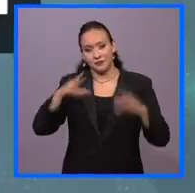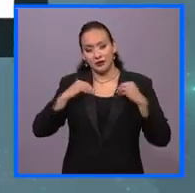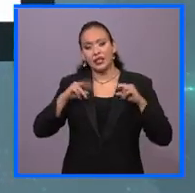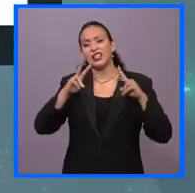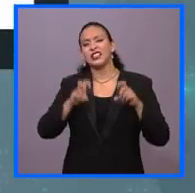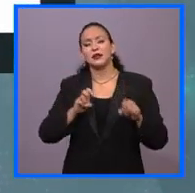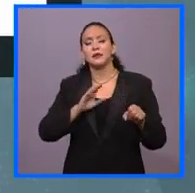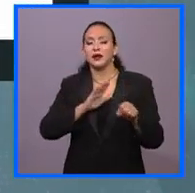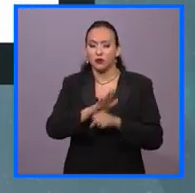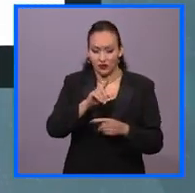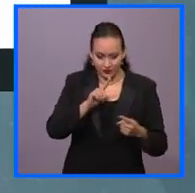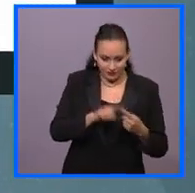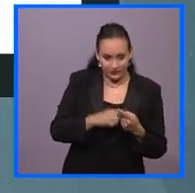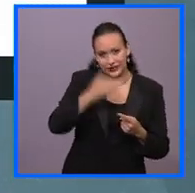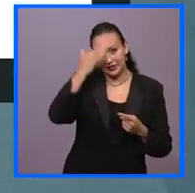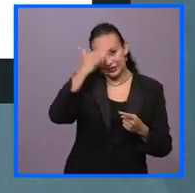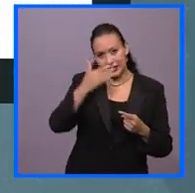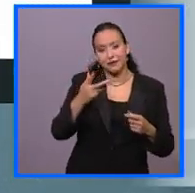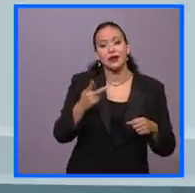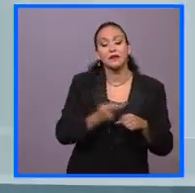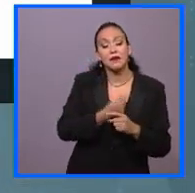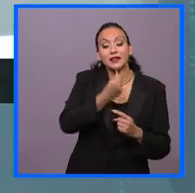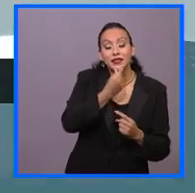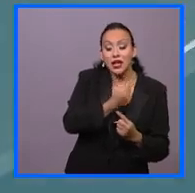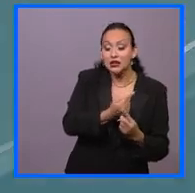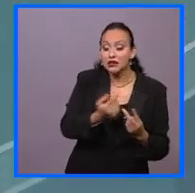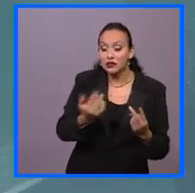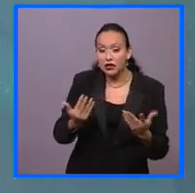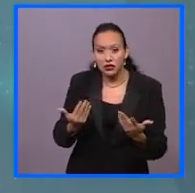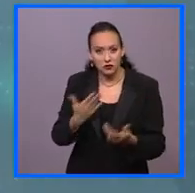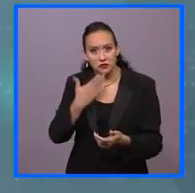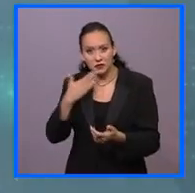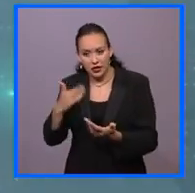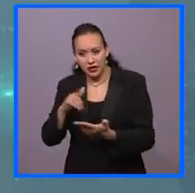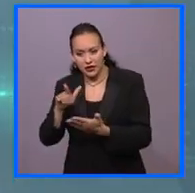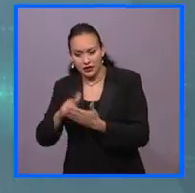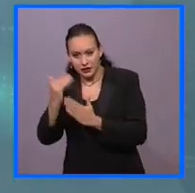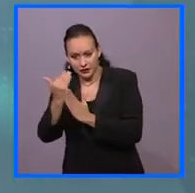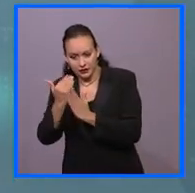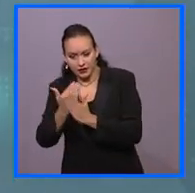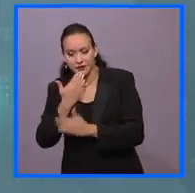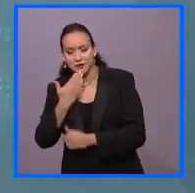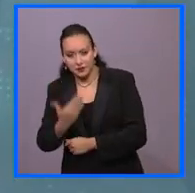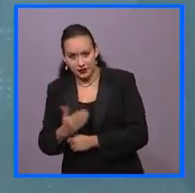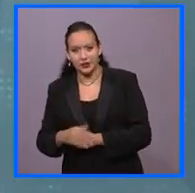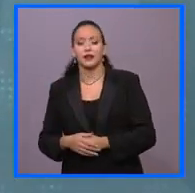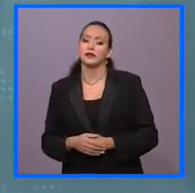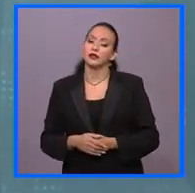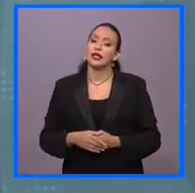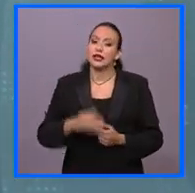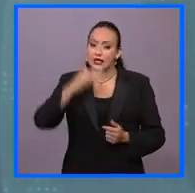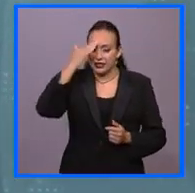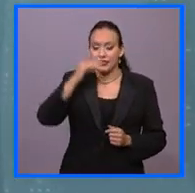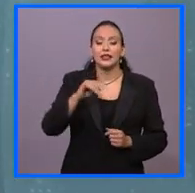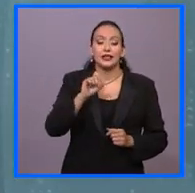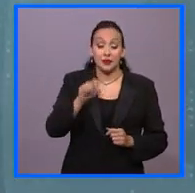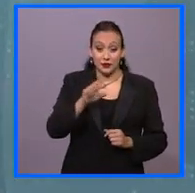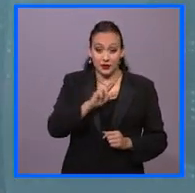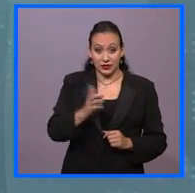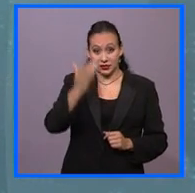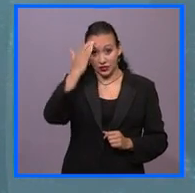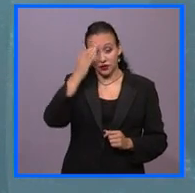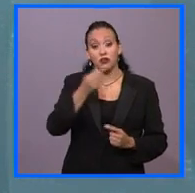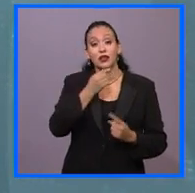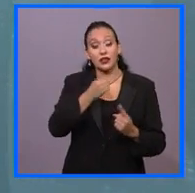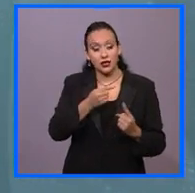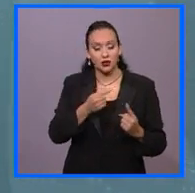la determinación de la situación jurídica de niñas, niños y adolescentes, tomando como eje de análisis el reconocimiento de que